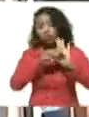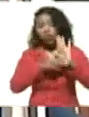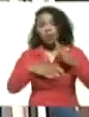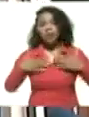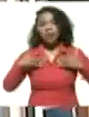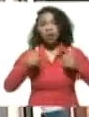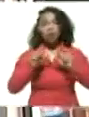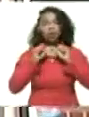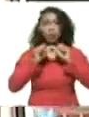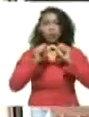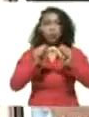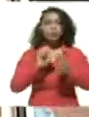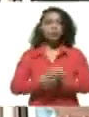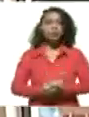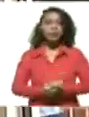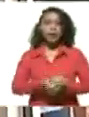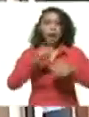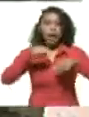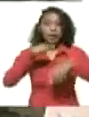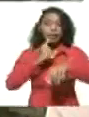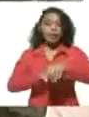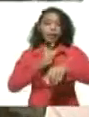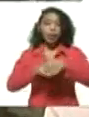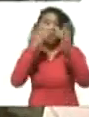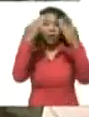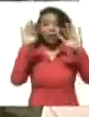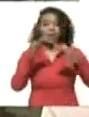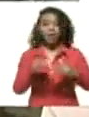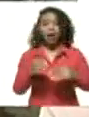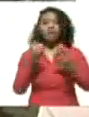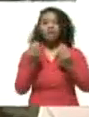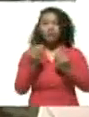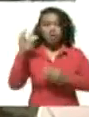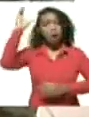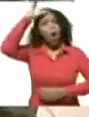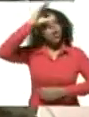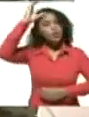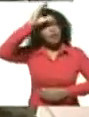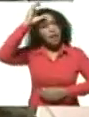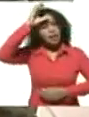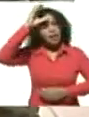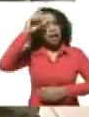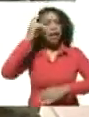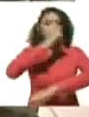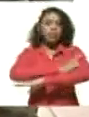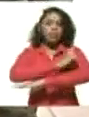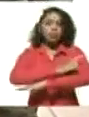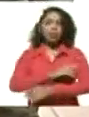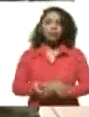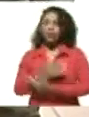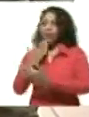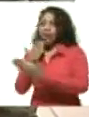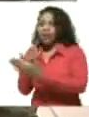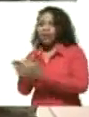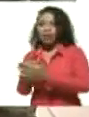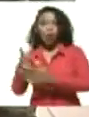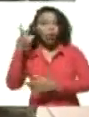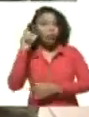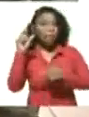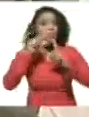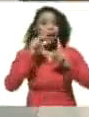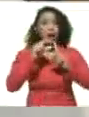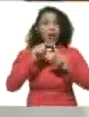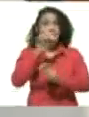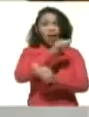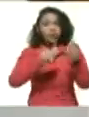se mantiene en esta época navideña pero con mucha conciencia y con mucha disciplina muchísimas gracias bien acá vamos a escuchar palabras de la